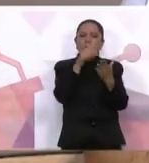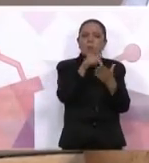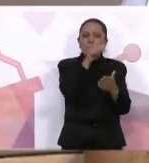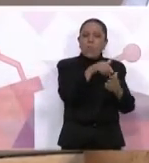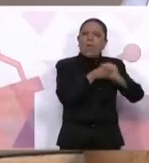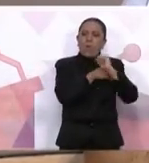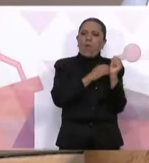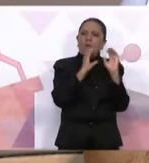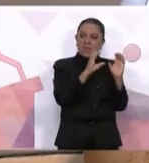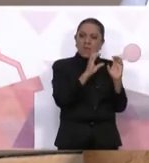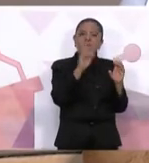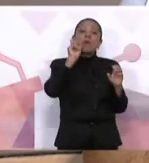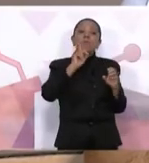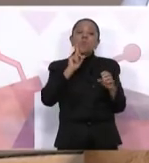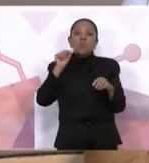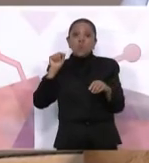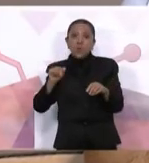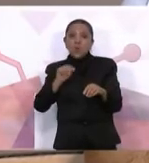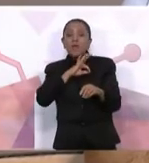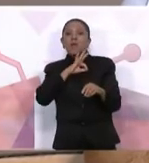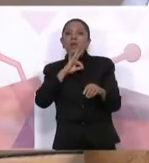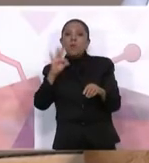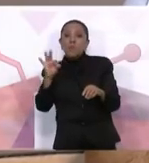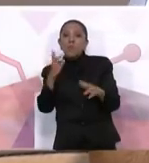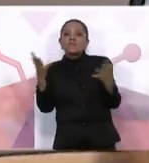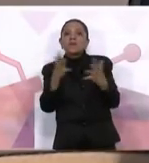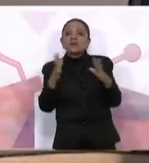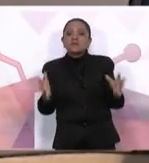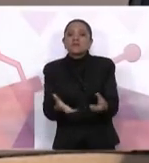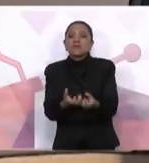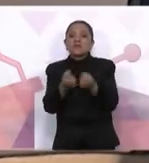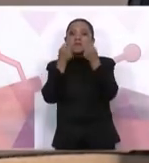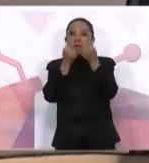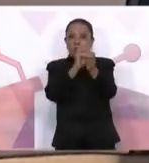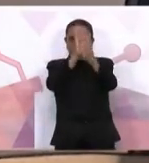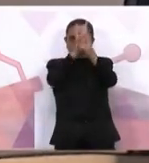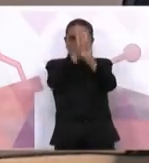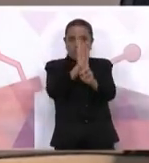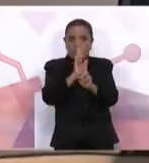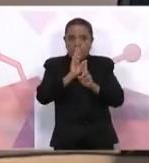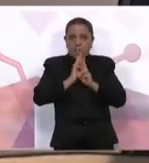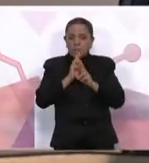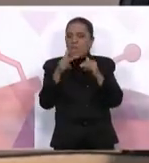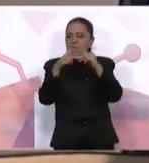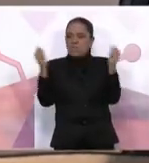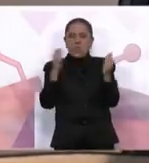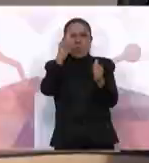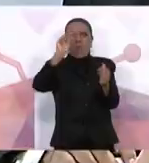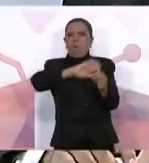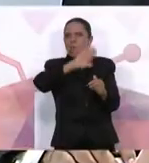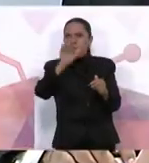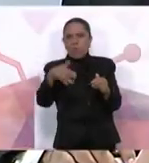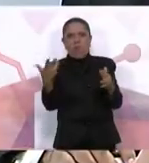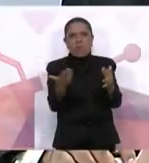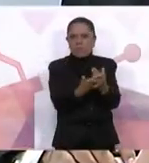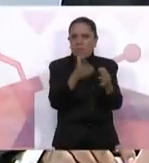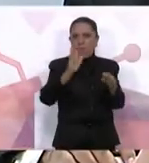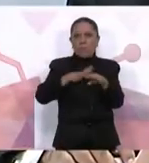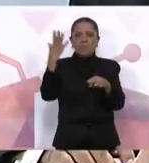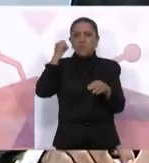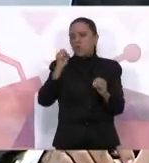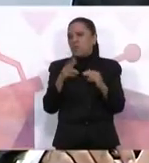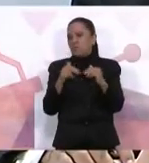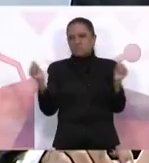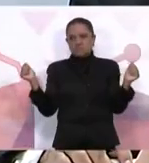la mujer morelense vamos a hacer que recupera toda su dignidad ni una muerta más en morelos bien gracias candidato